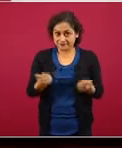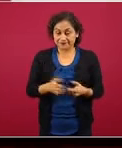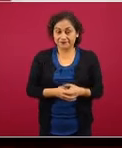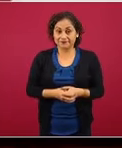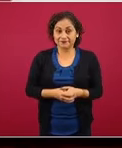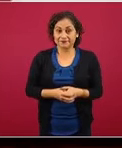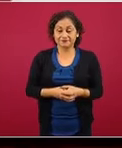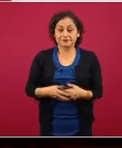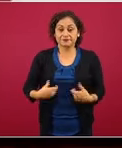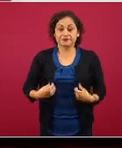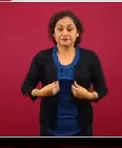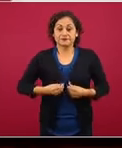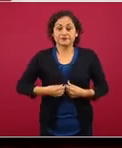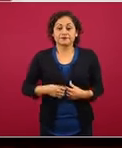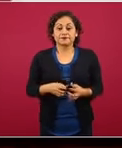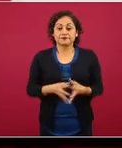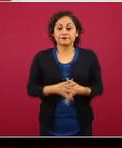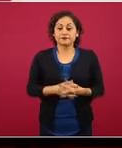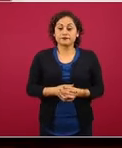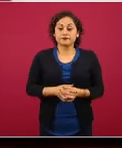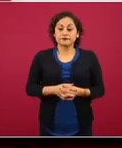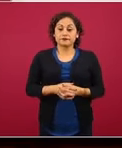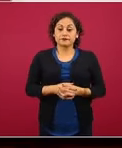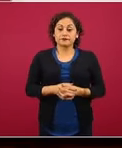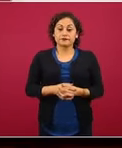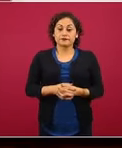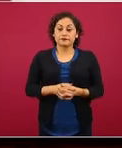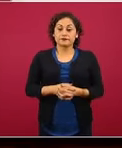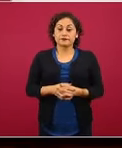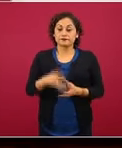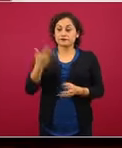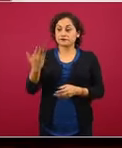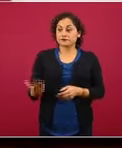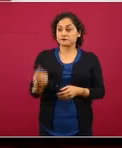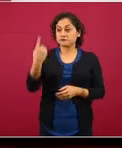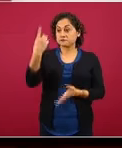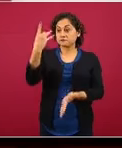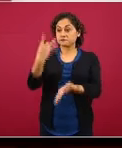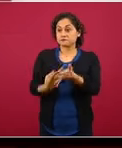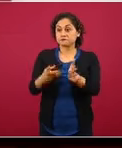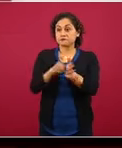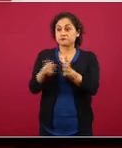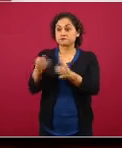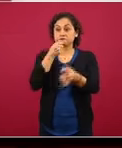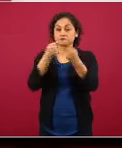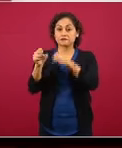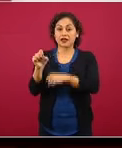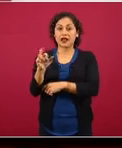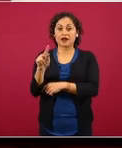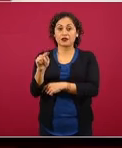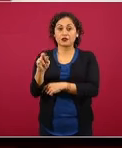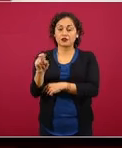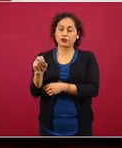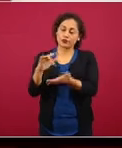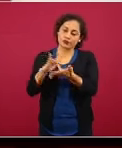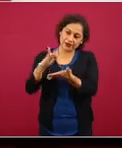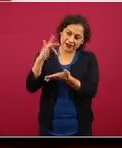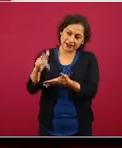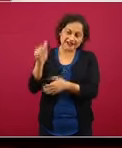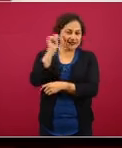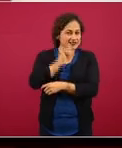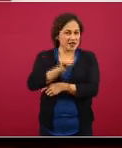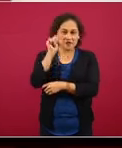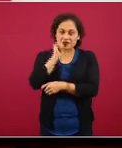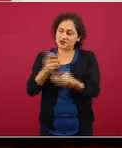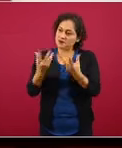Muy bien, pues solo está aquí nuestro colega Arturo. Muchas gracias por siempre